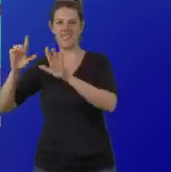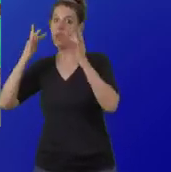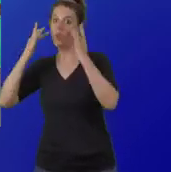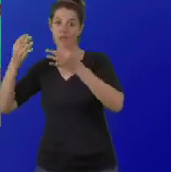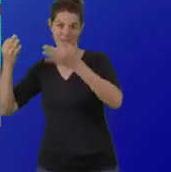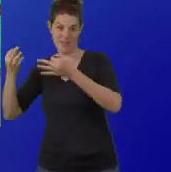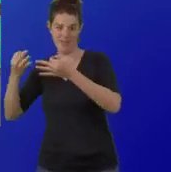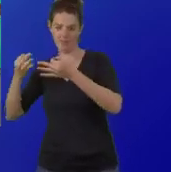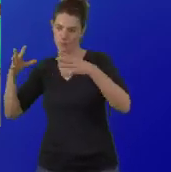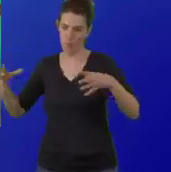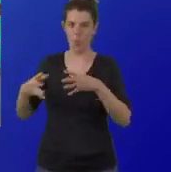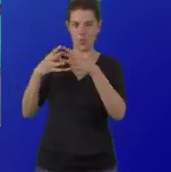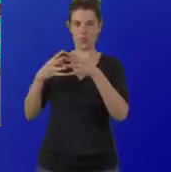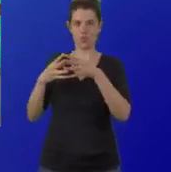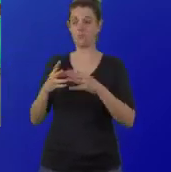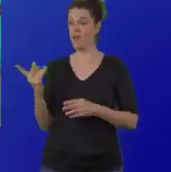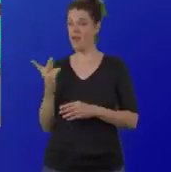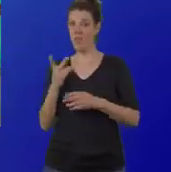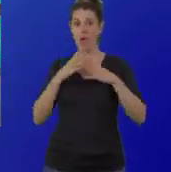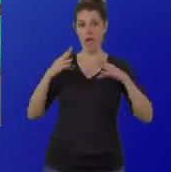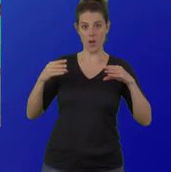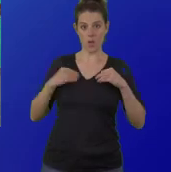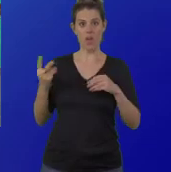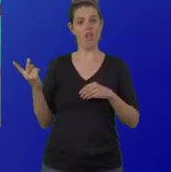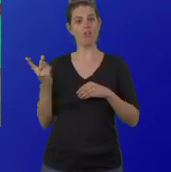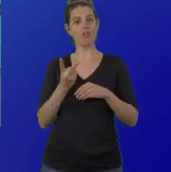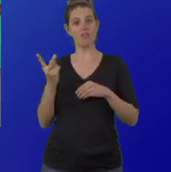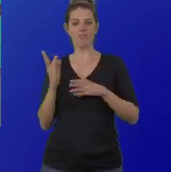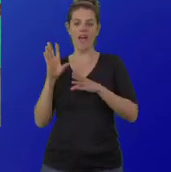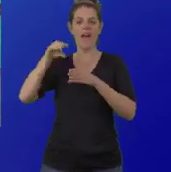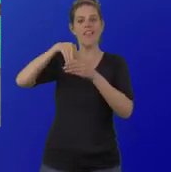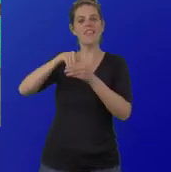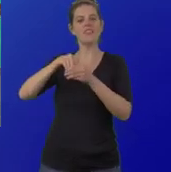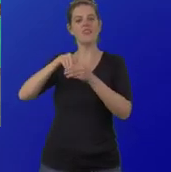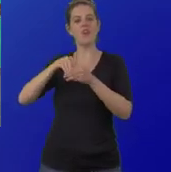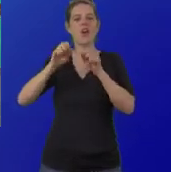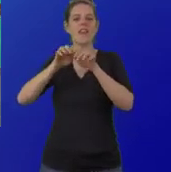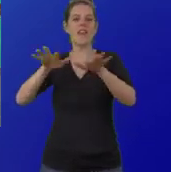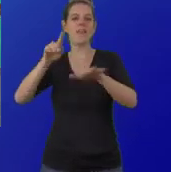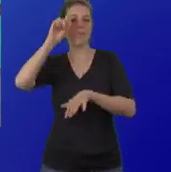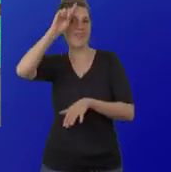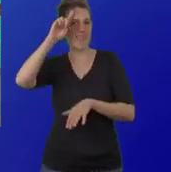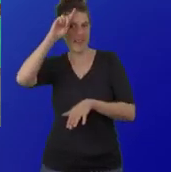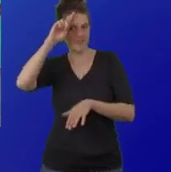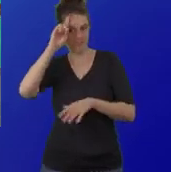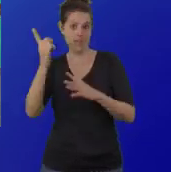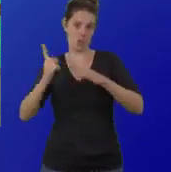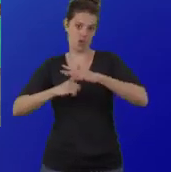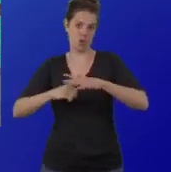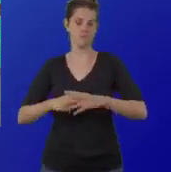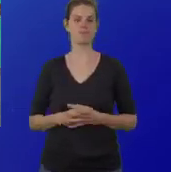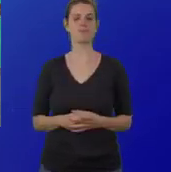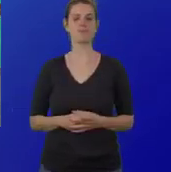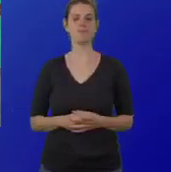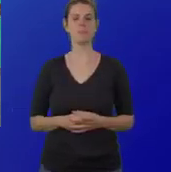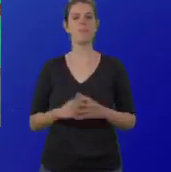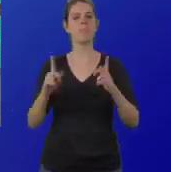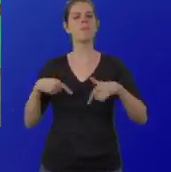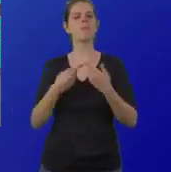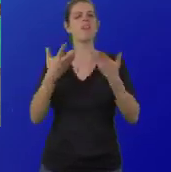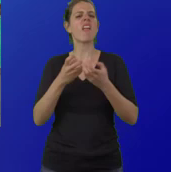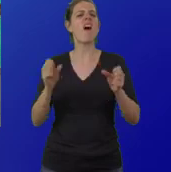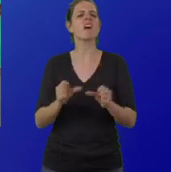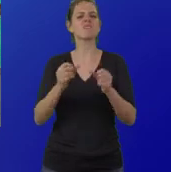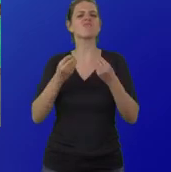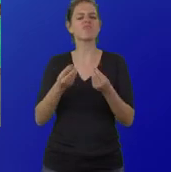Educación Especial. Estas dos escuelas están dentro de lo que se llama la Red Mandela de Inclusión. ¿Y qué es lo que